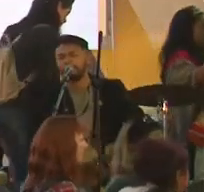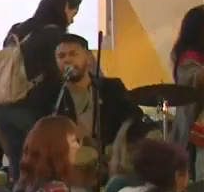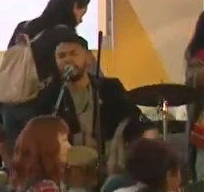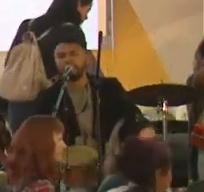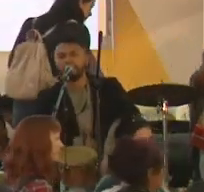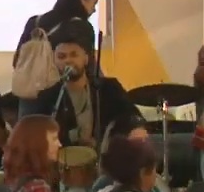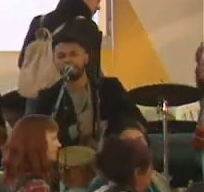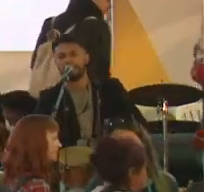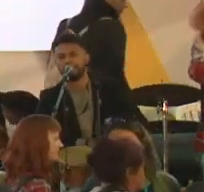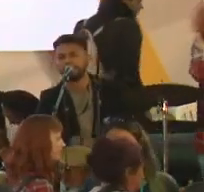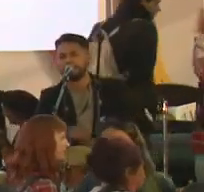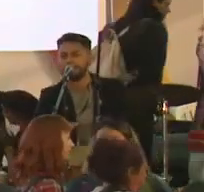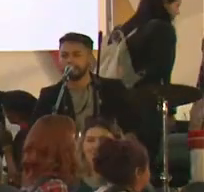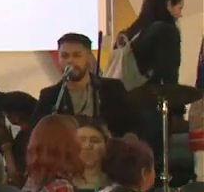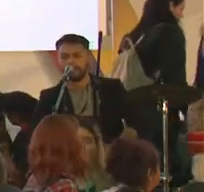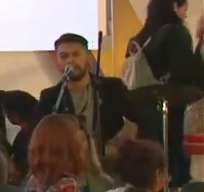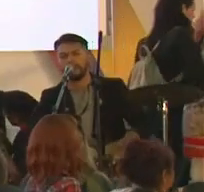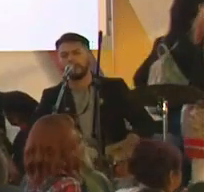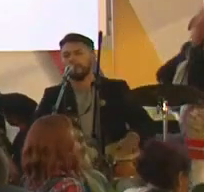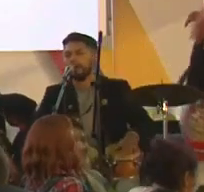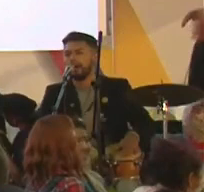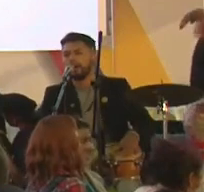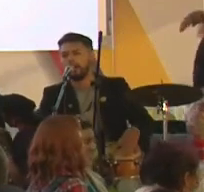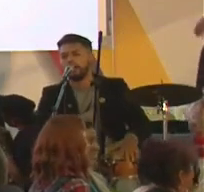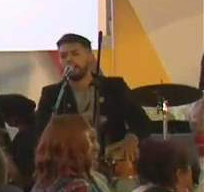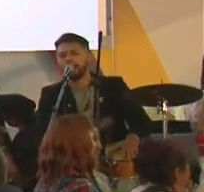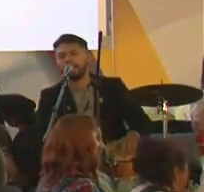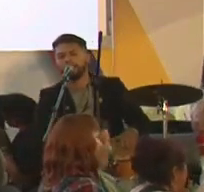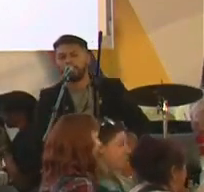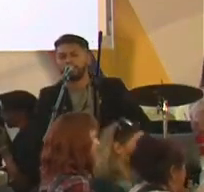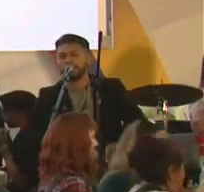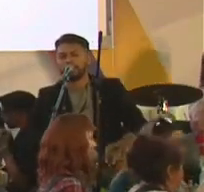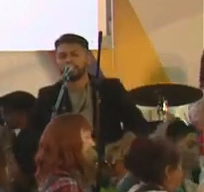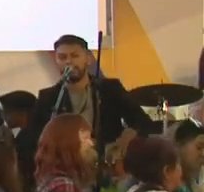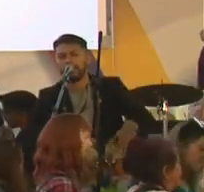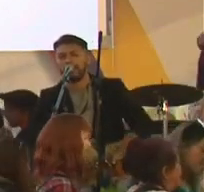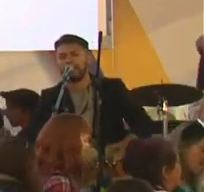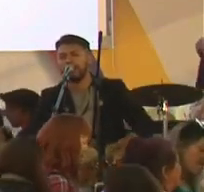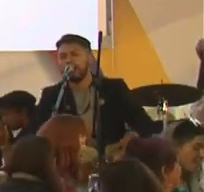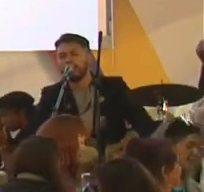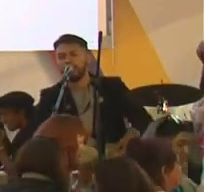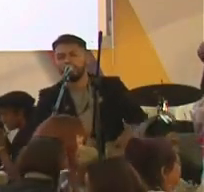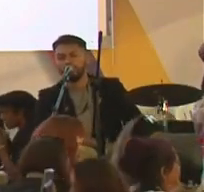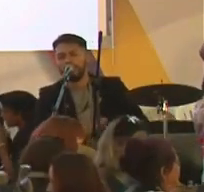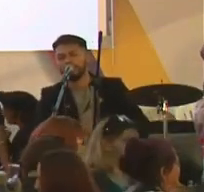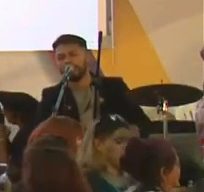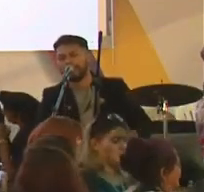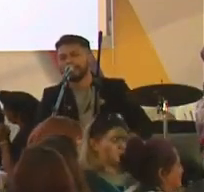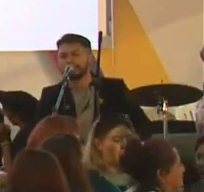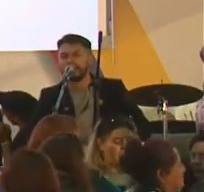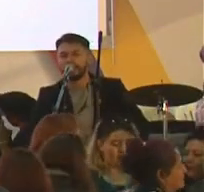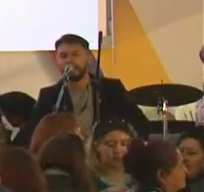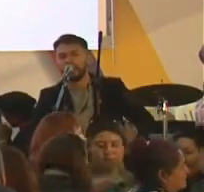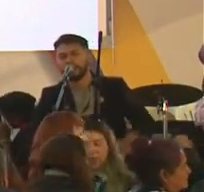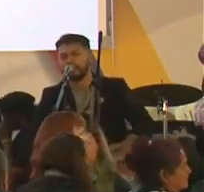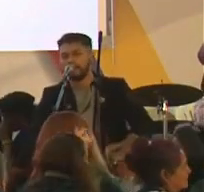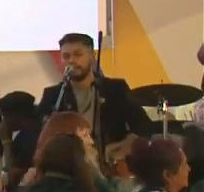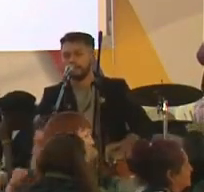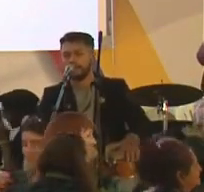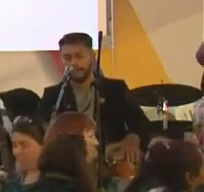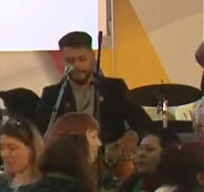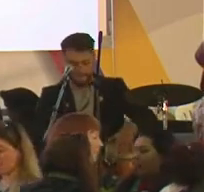victoria armada de futuro hasta los dientes. Que truene hasta la frontera. Luchamos para vencer.